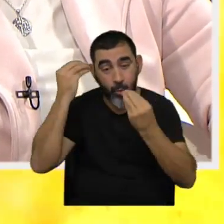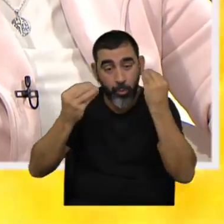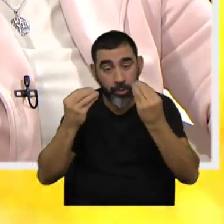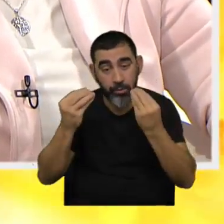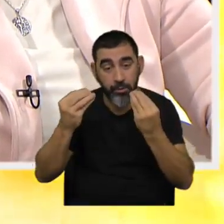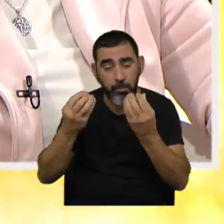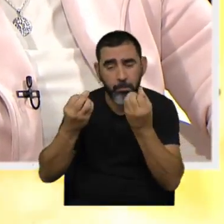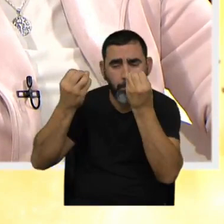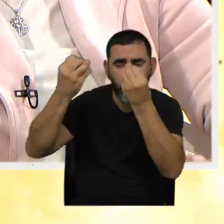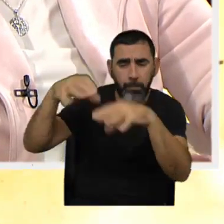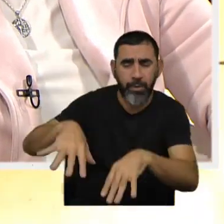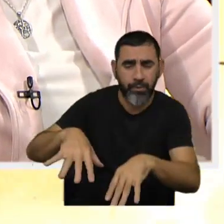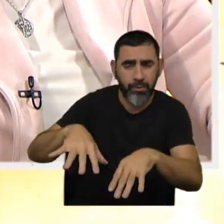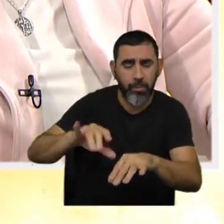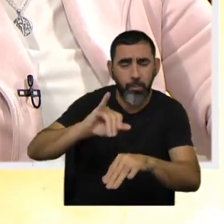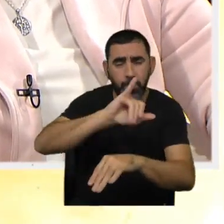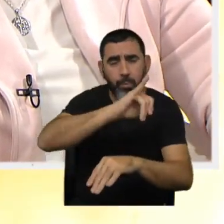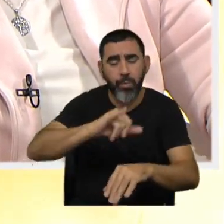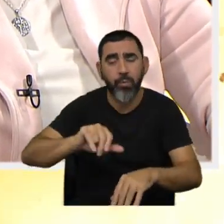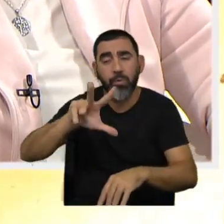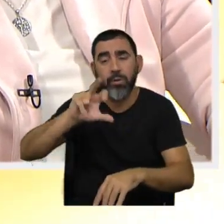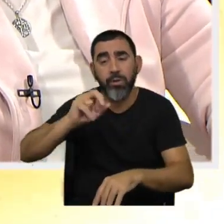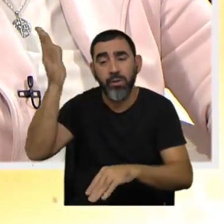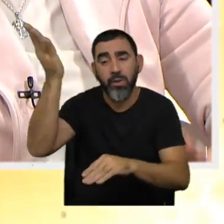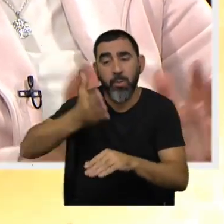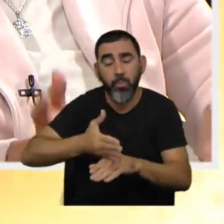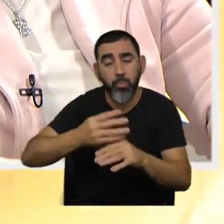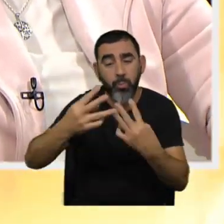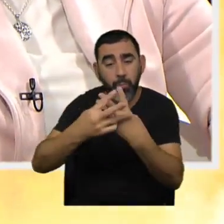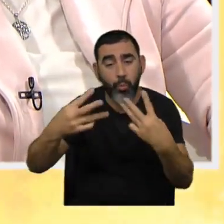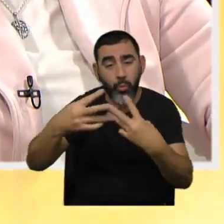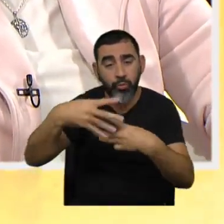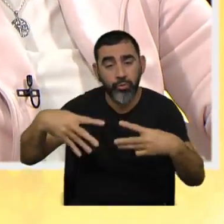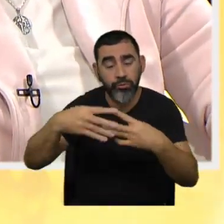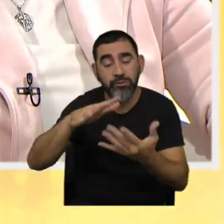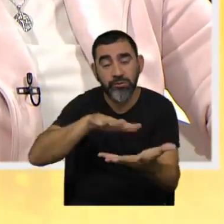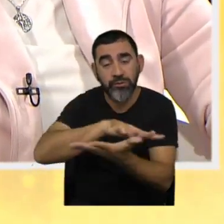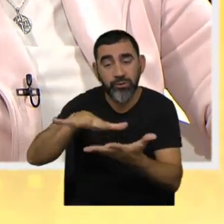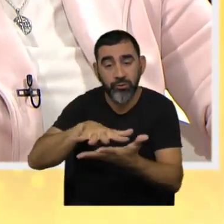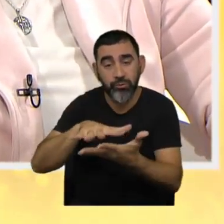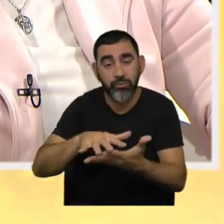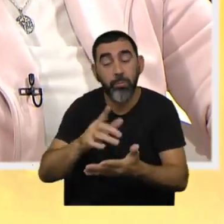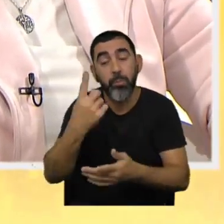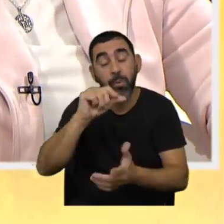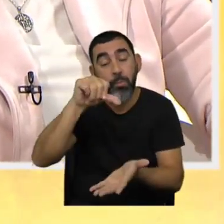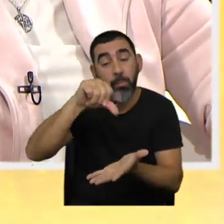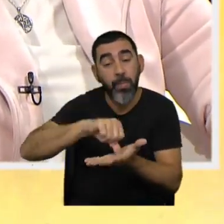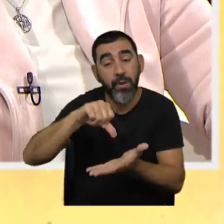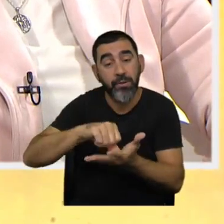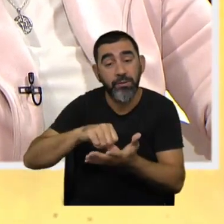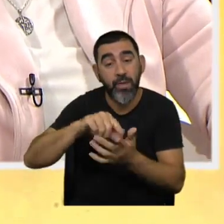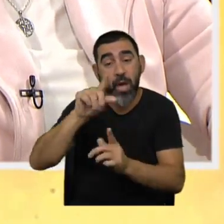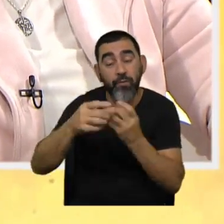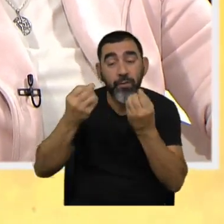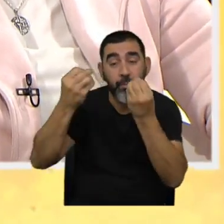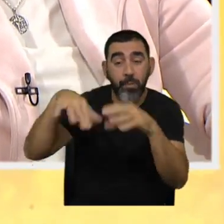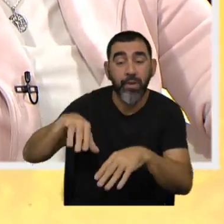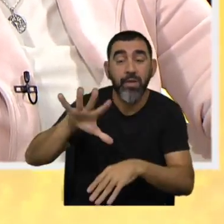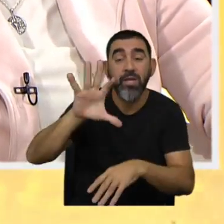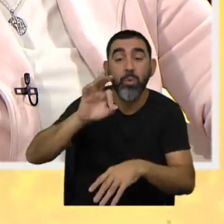de colmenas afectan en promedio al 30% de las colmenas en toda la región, pero hay países donde estas pérdidas superan